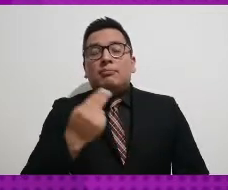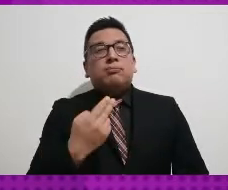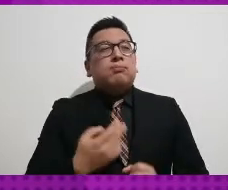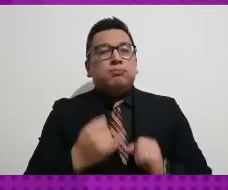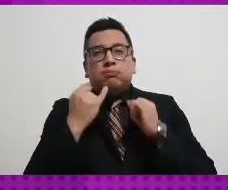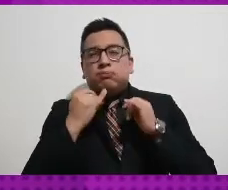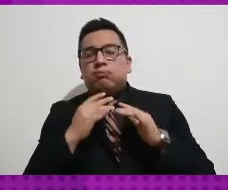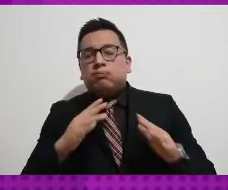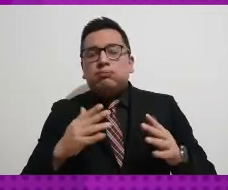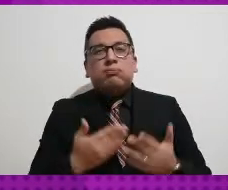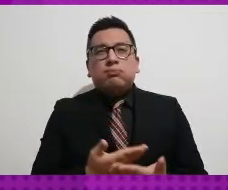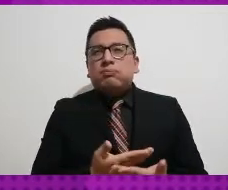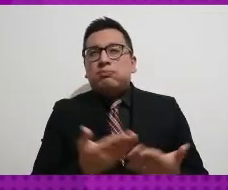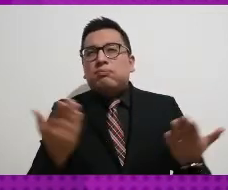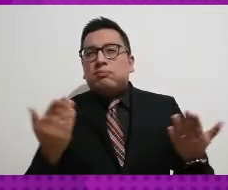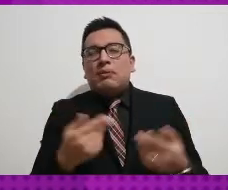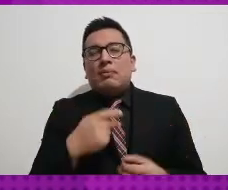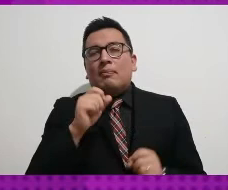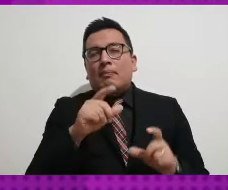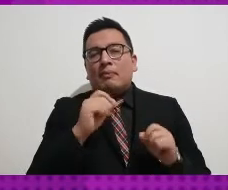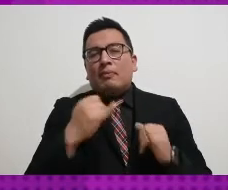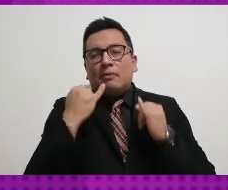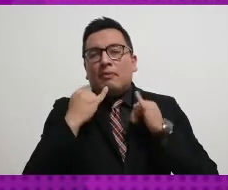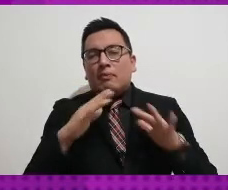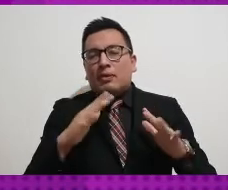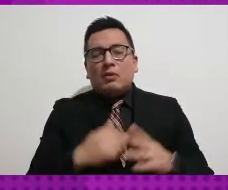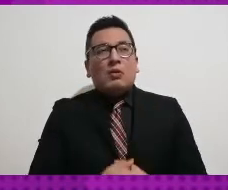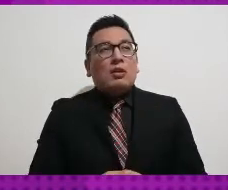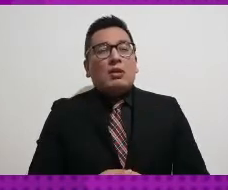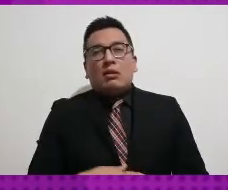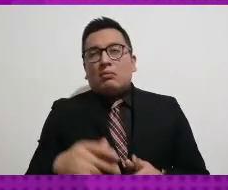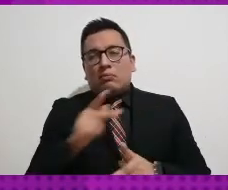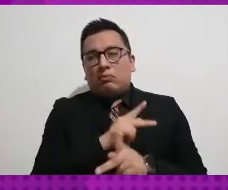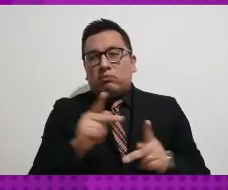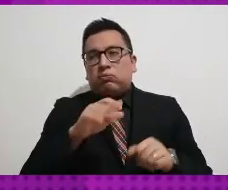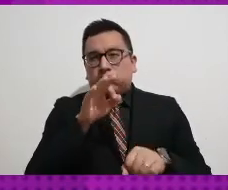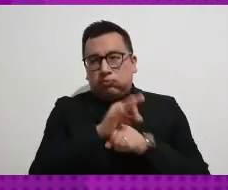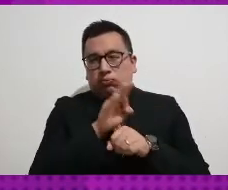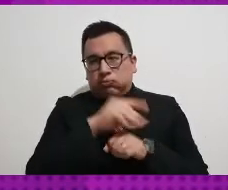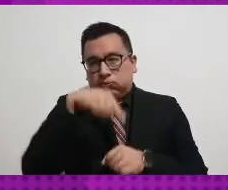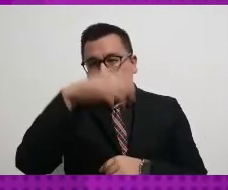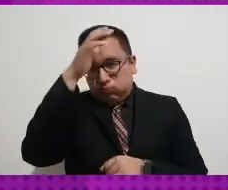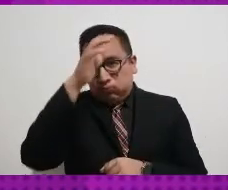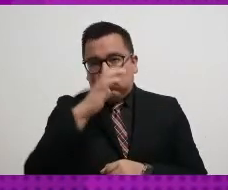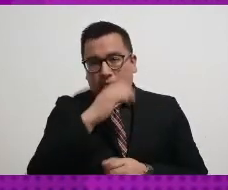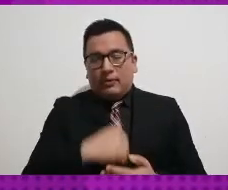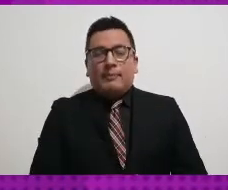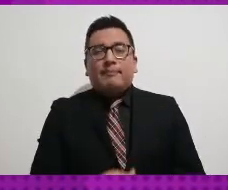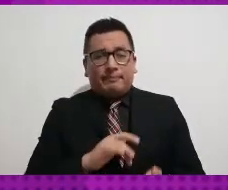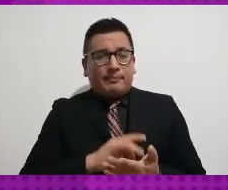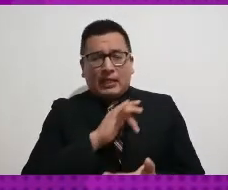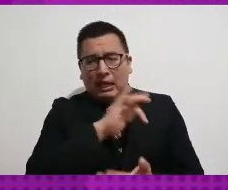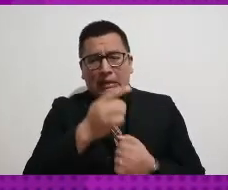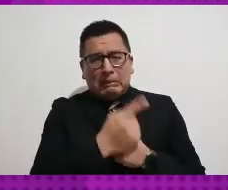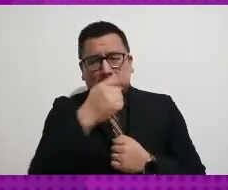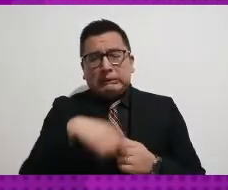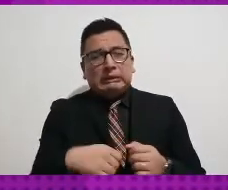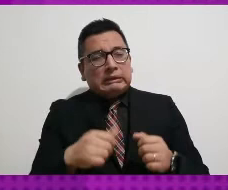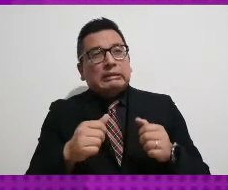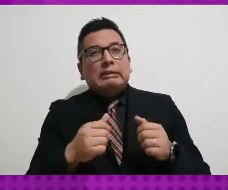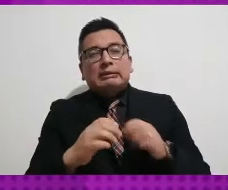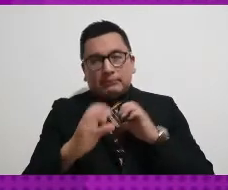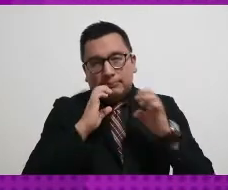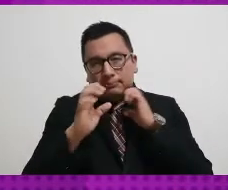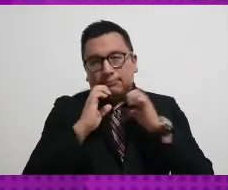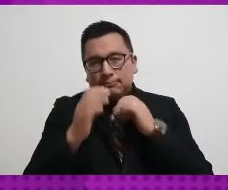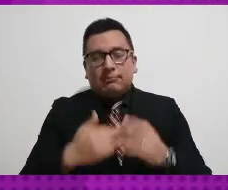acceso a la información pública y la protección de datos personales en la entidad. Le agradecemos infinitamente su presencia,